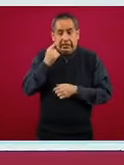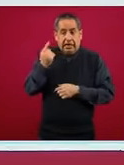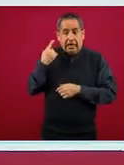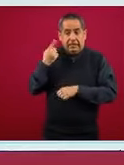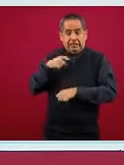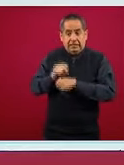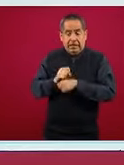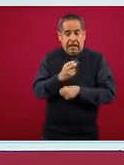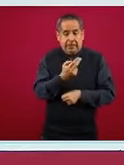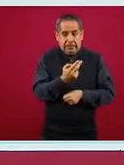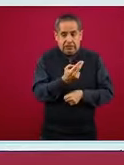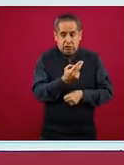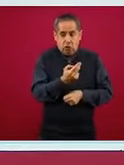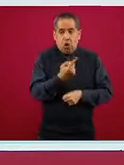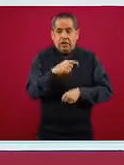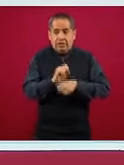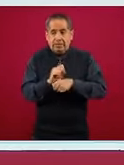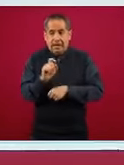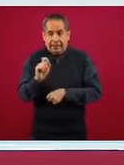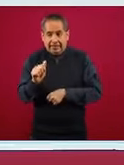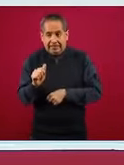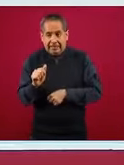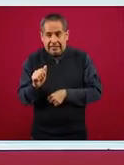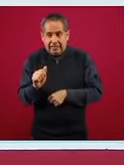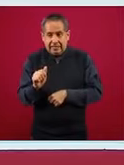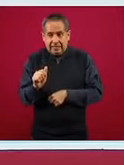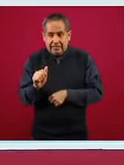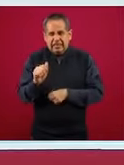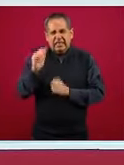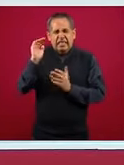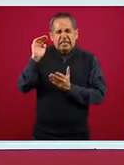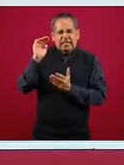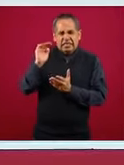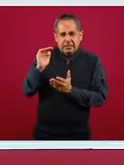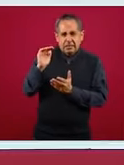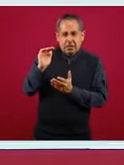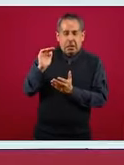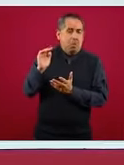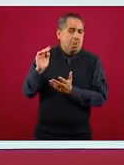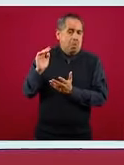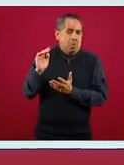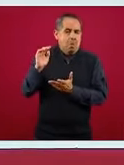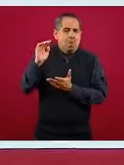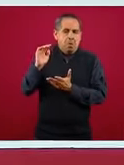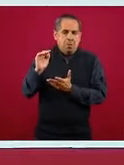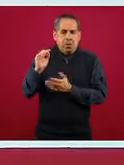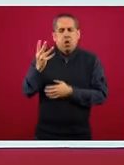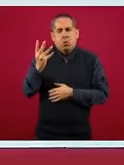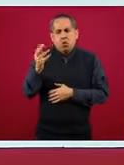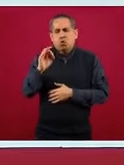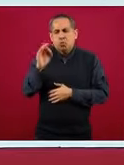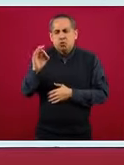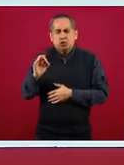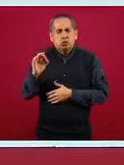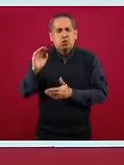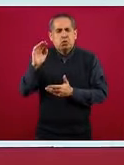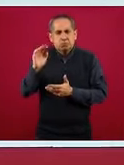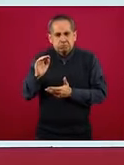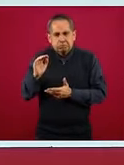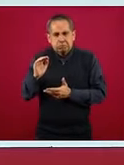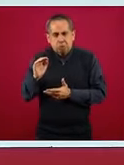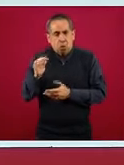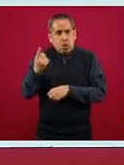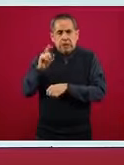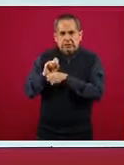semana 25, esta es la semana 26, y es el cambio, una reducción de 4%, en